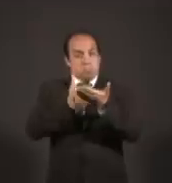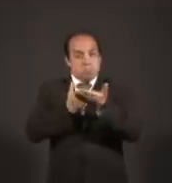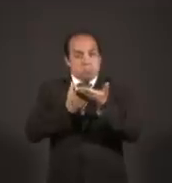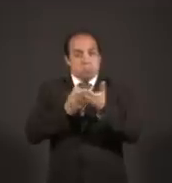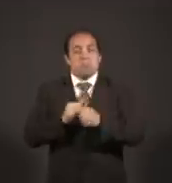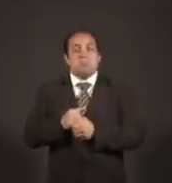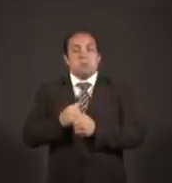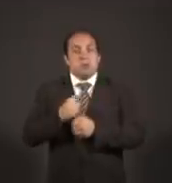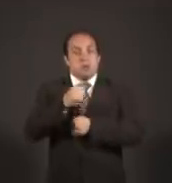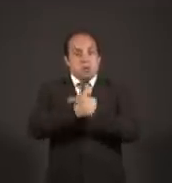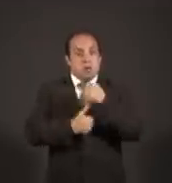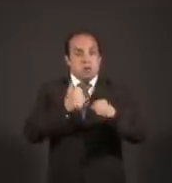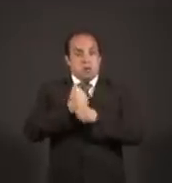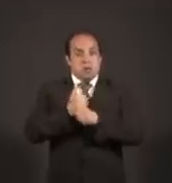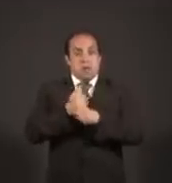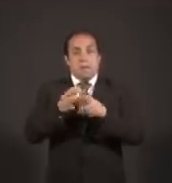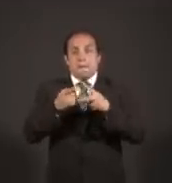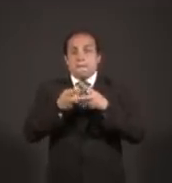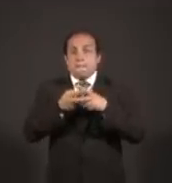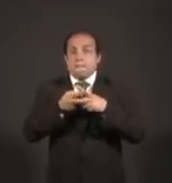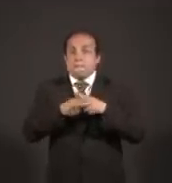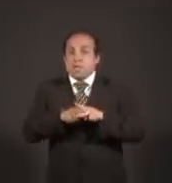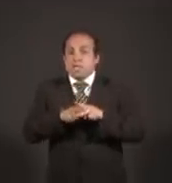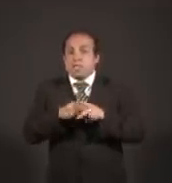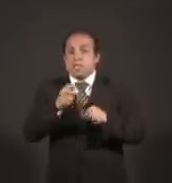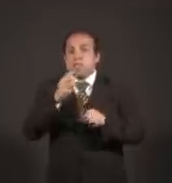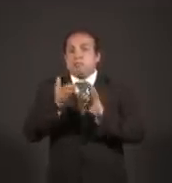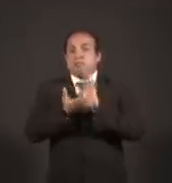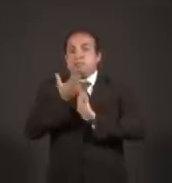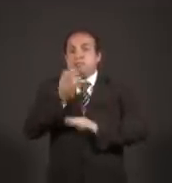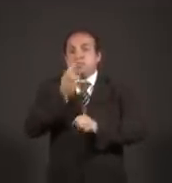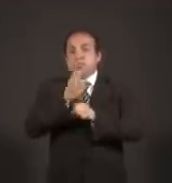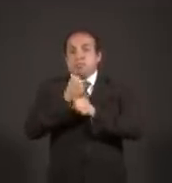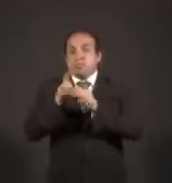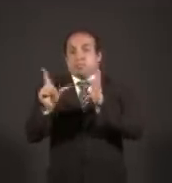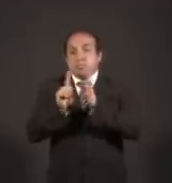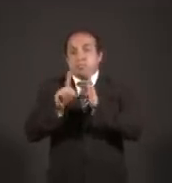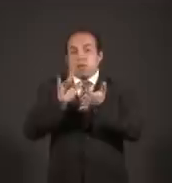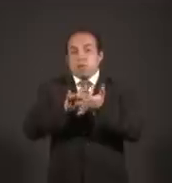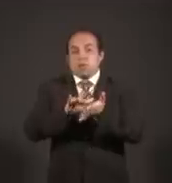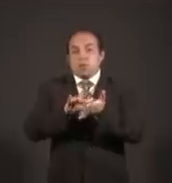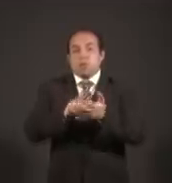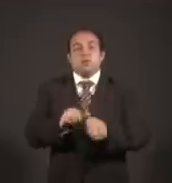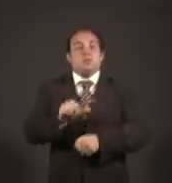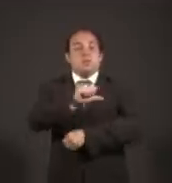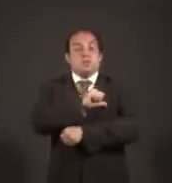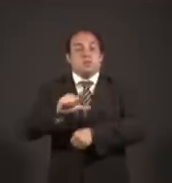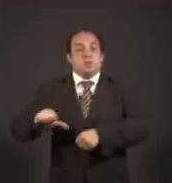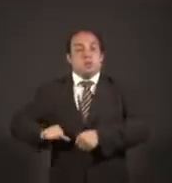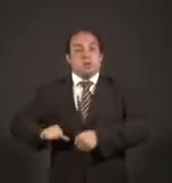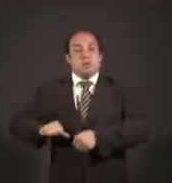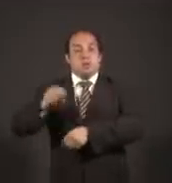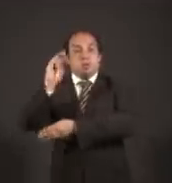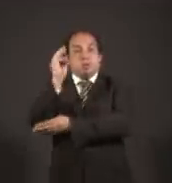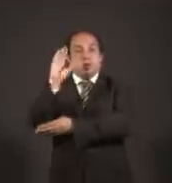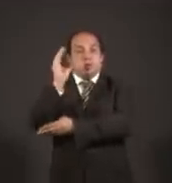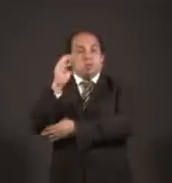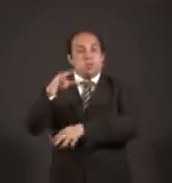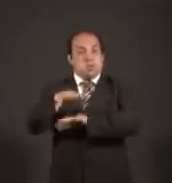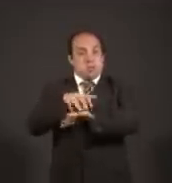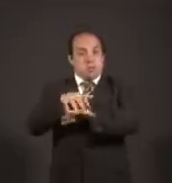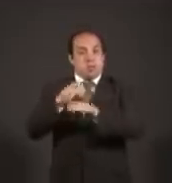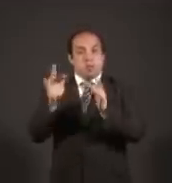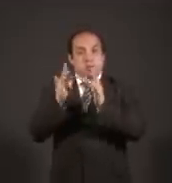licitando la tercera línea, que apoyará a la Alcaldía de Magdalena Contreras y Tlalpan en su conectividad